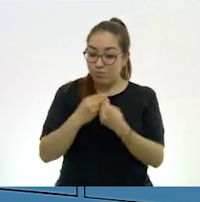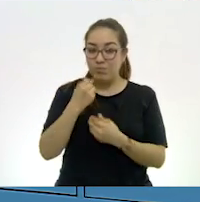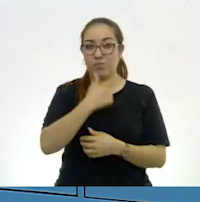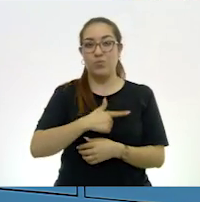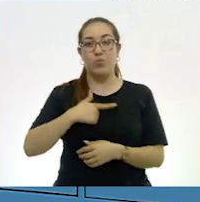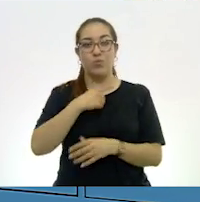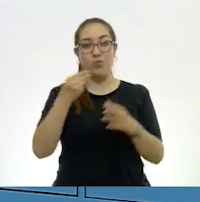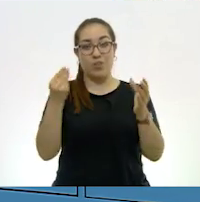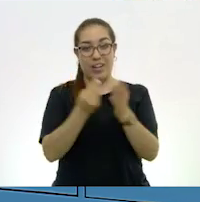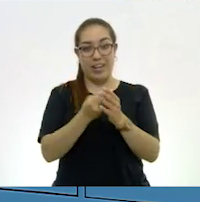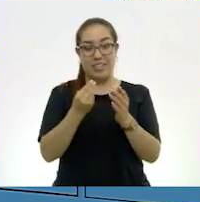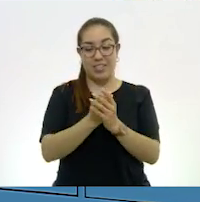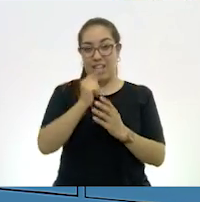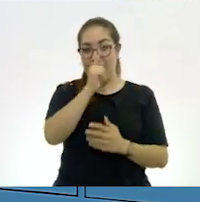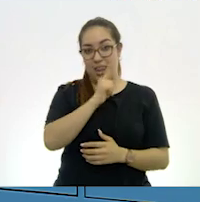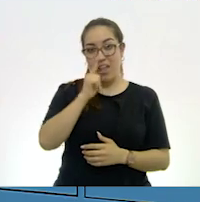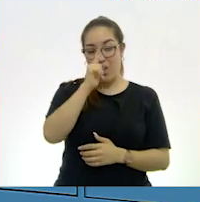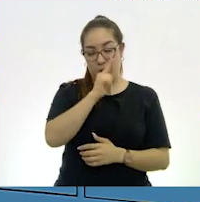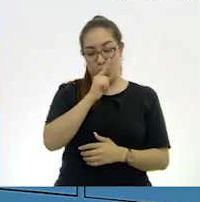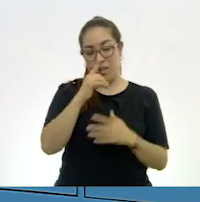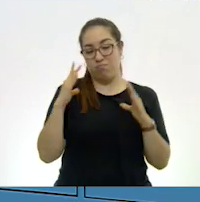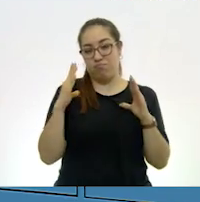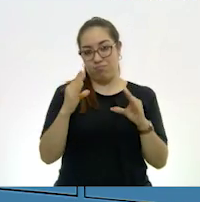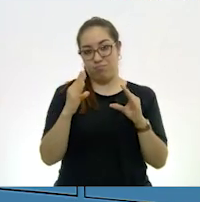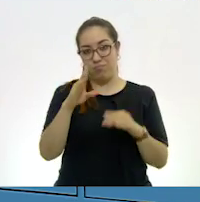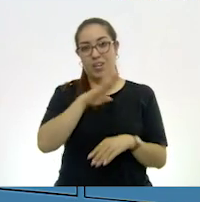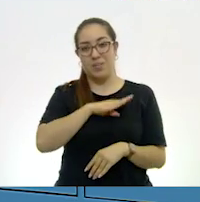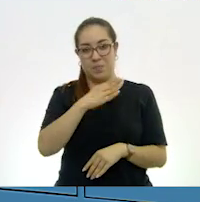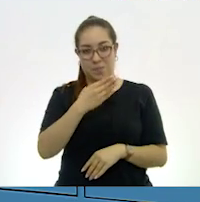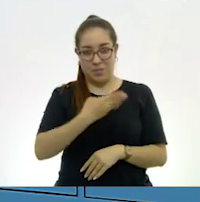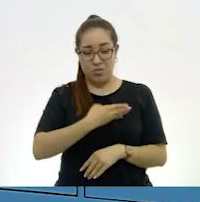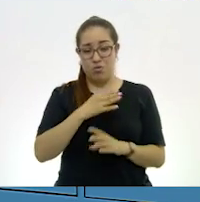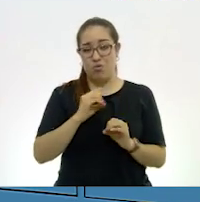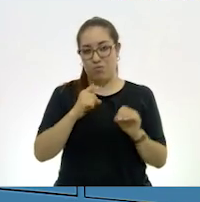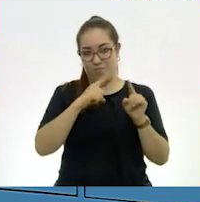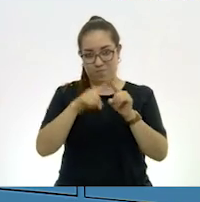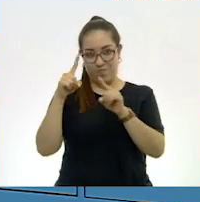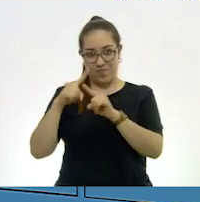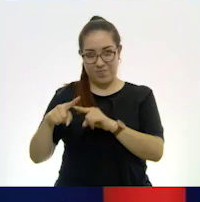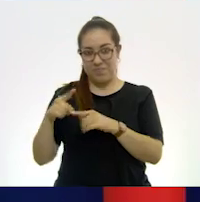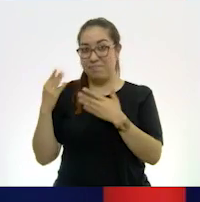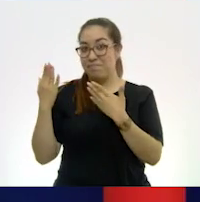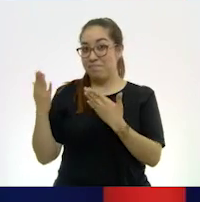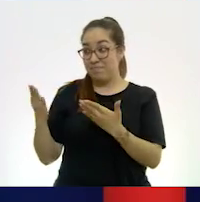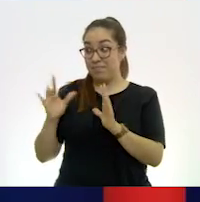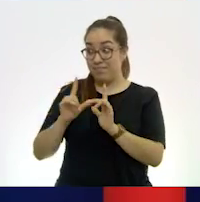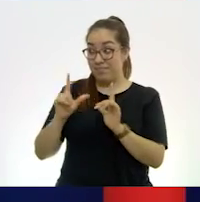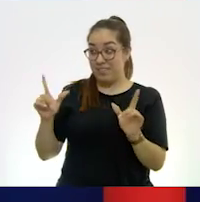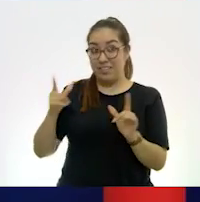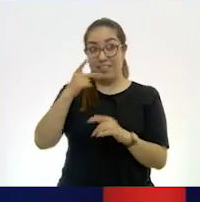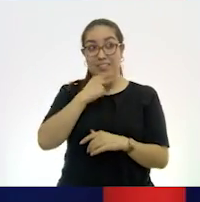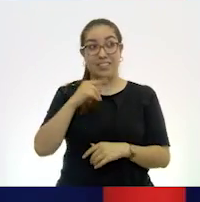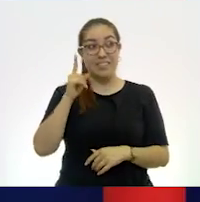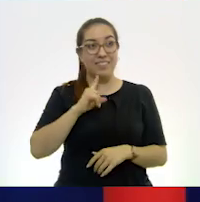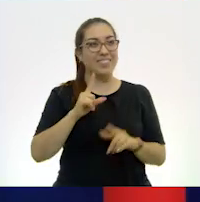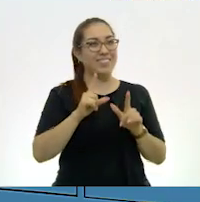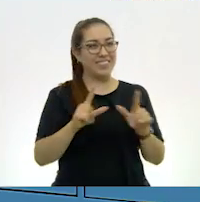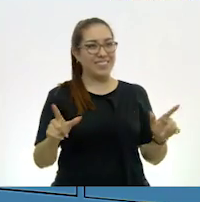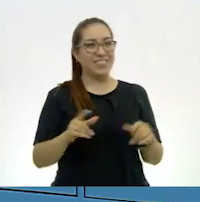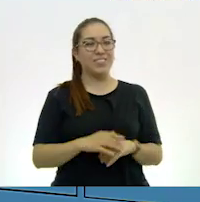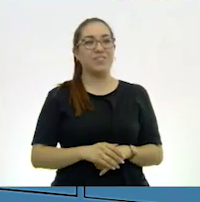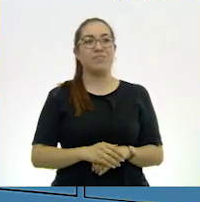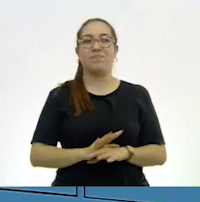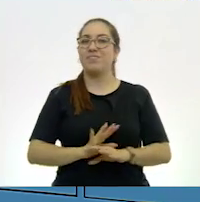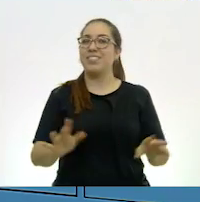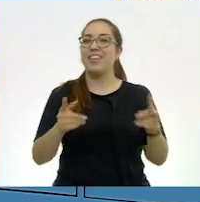clase de lengua materna indígena de tercer grado. ¿Estamos listos en casita? Maestra, dígame, ¿estamos listos? Estamos listos.